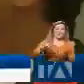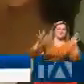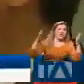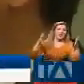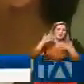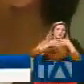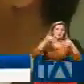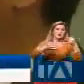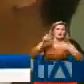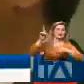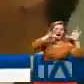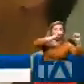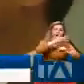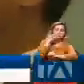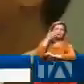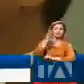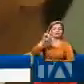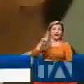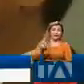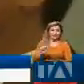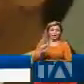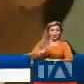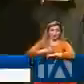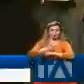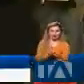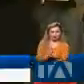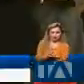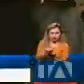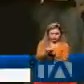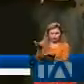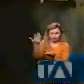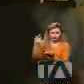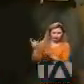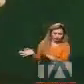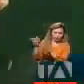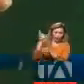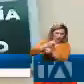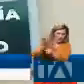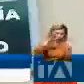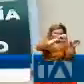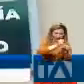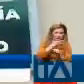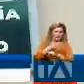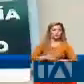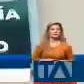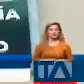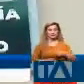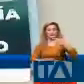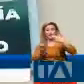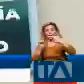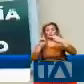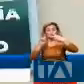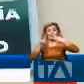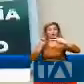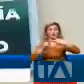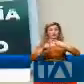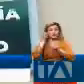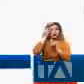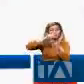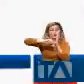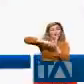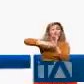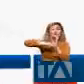del secuestro de Fernando Balda, donde habría autorizado desembolsos para la operación. Además, hace 2 semanas fue llamado a otro juicio por un